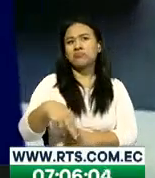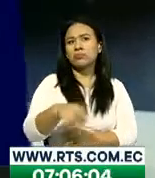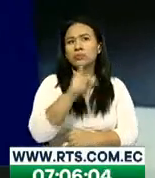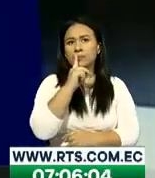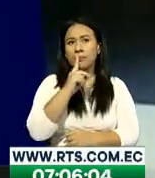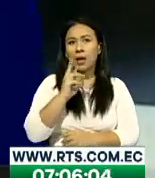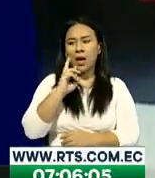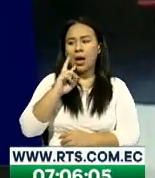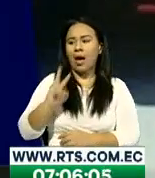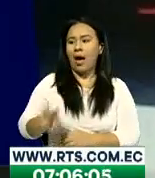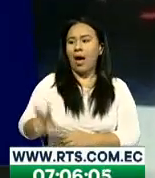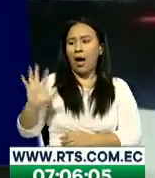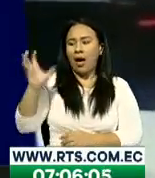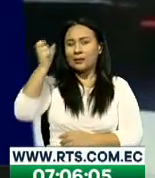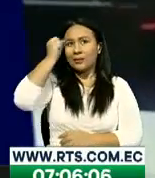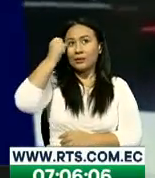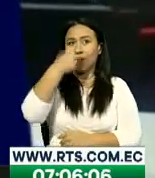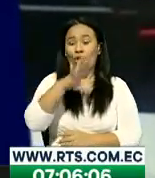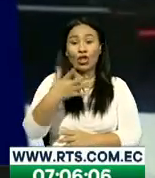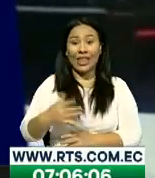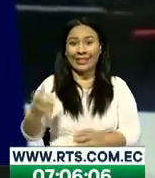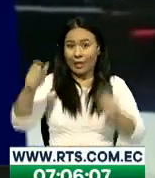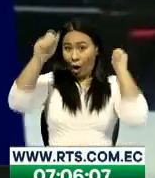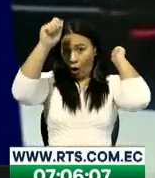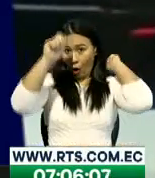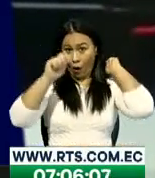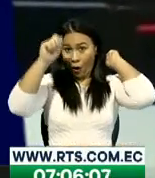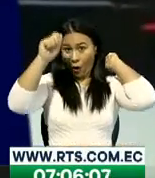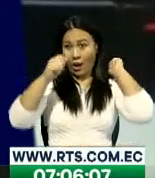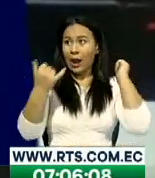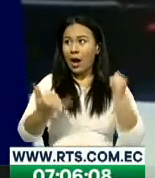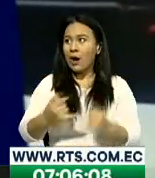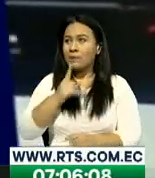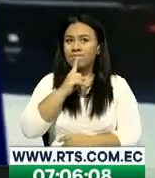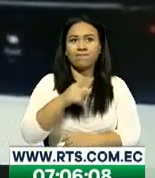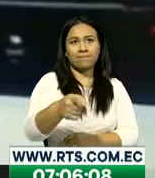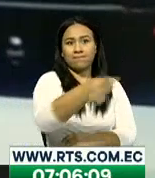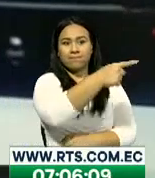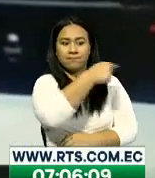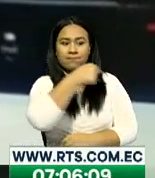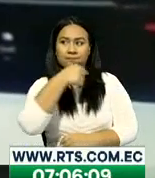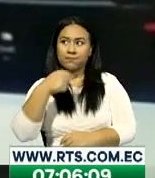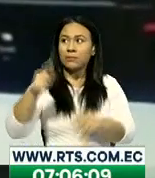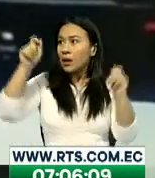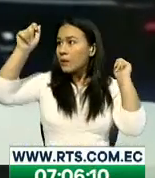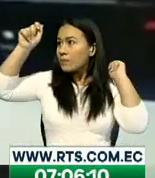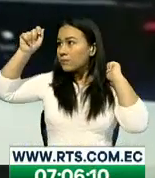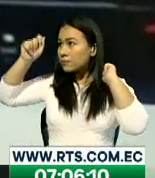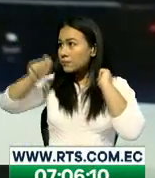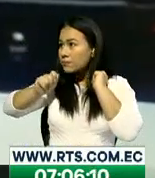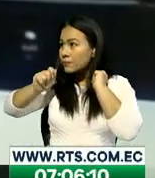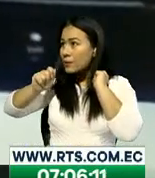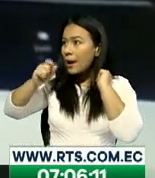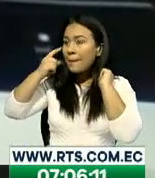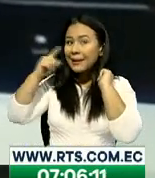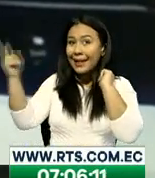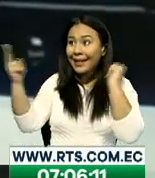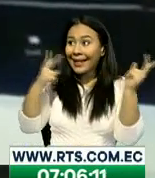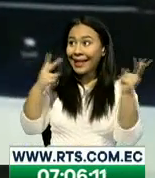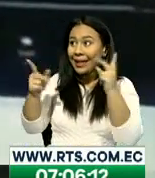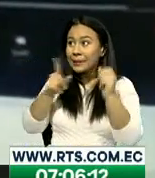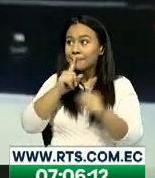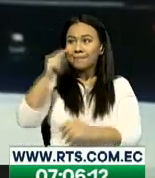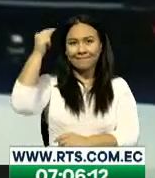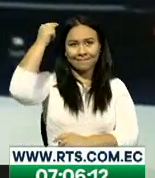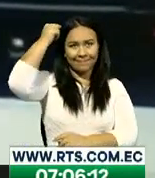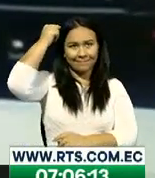distinguir a su víctima, ahí está sin gorra. Luego regresa colocándose la gorra con la intención seguramente de que no lo reconozcan, lo